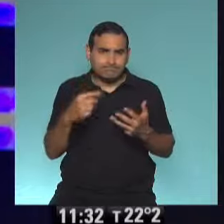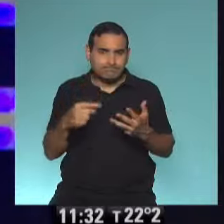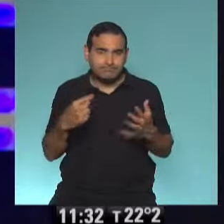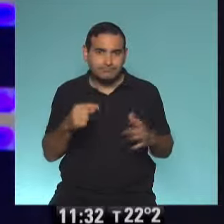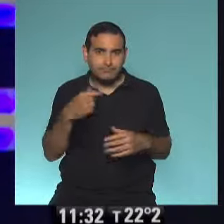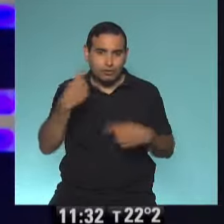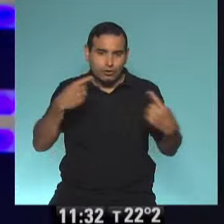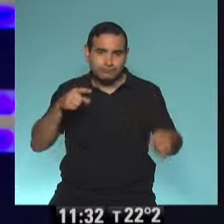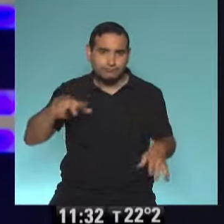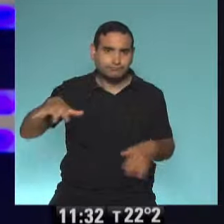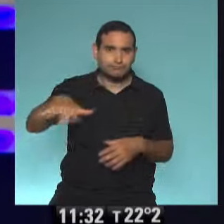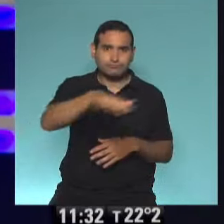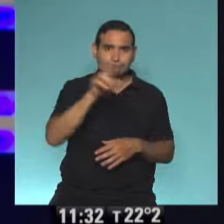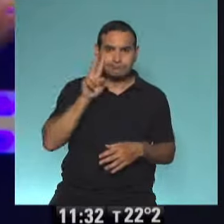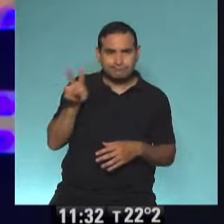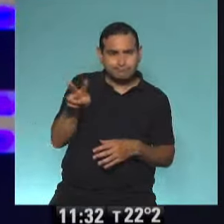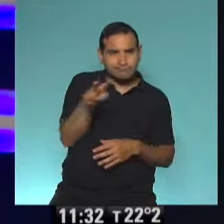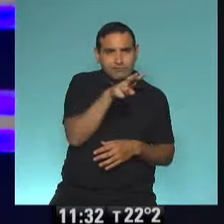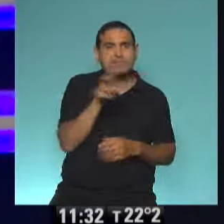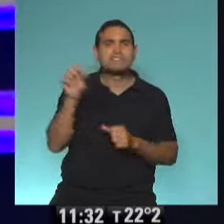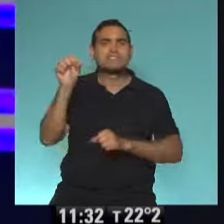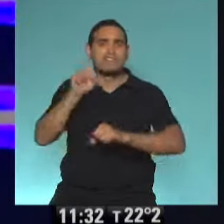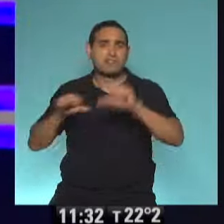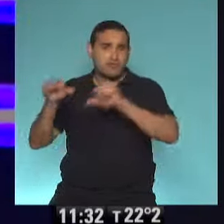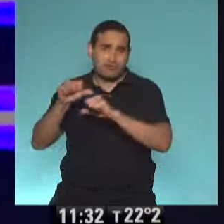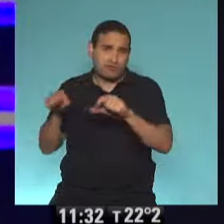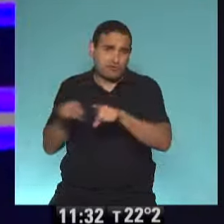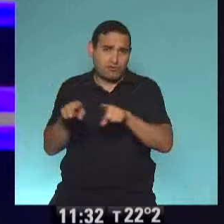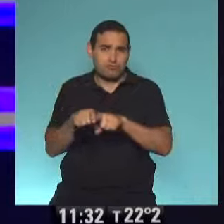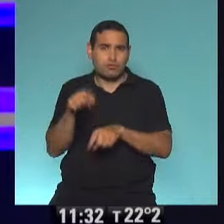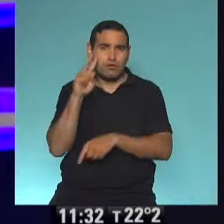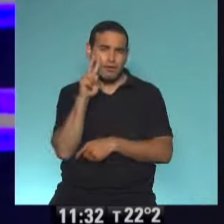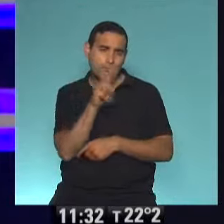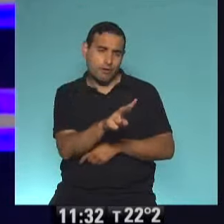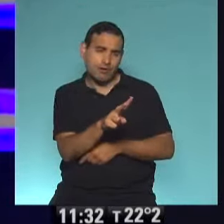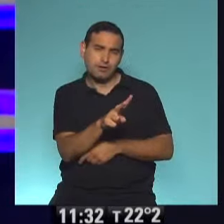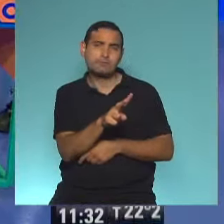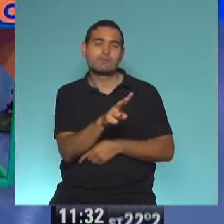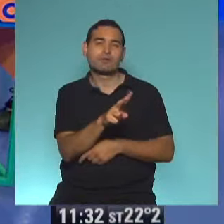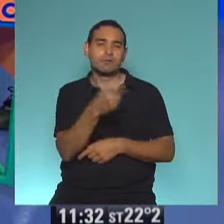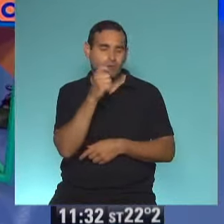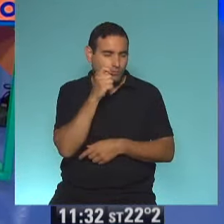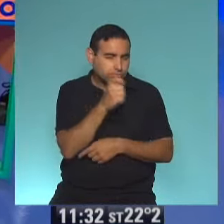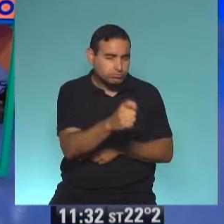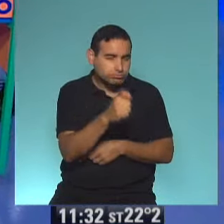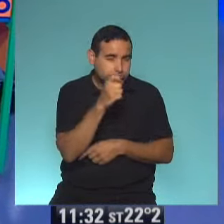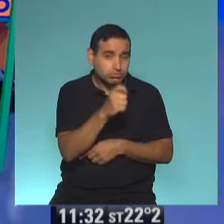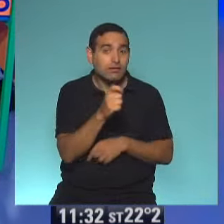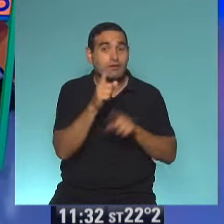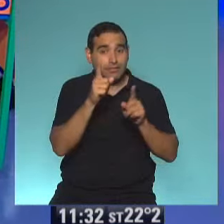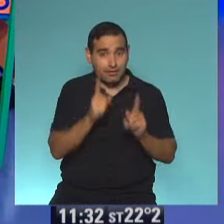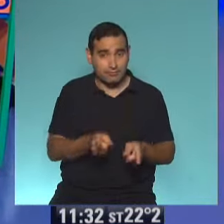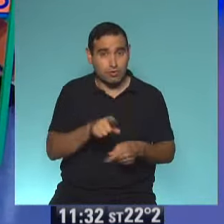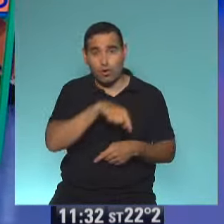nos rodea, y cómo hacen un montón de científicos y científicas que observan a simple vista, que observan con lupa, que hasta también observan